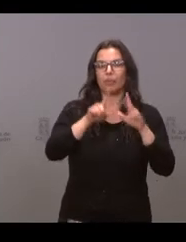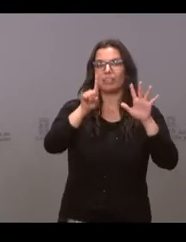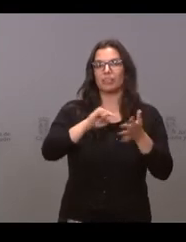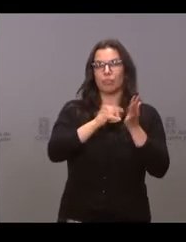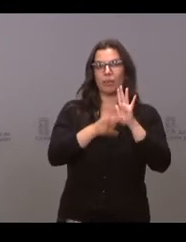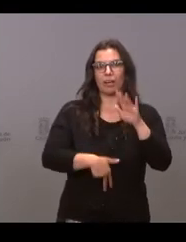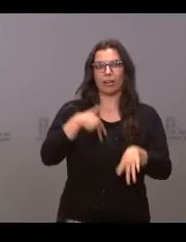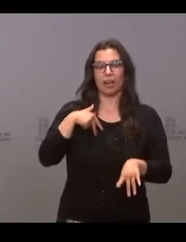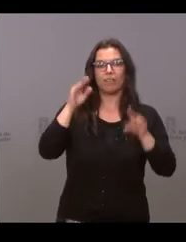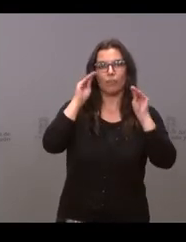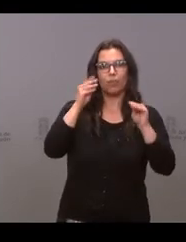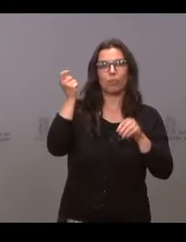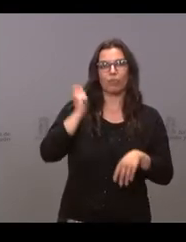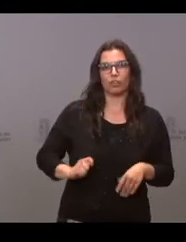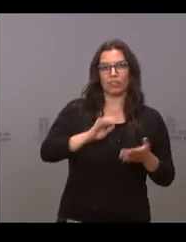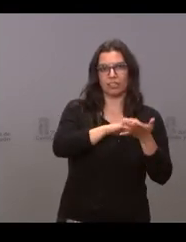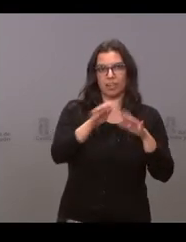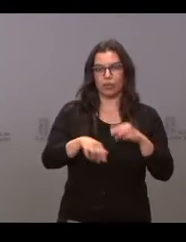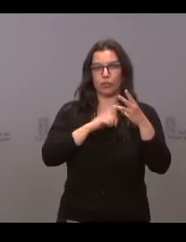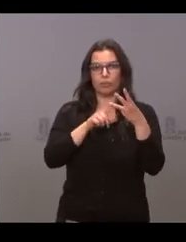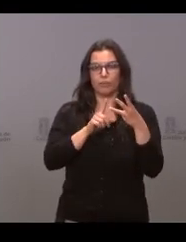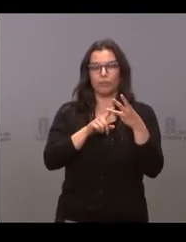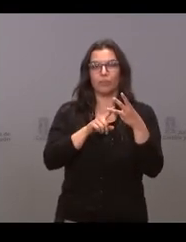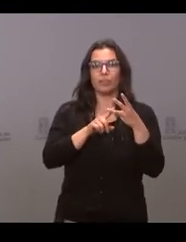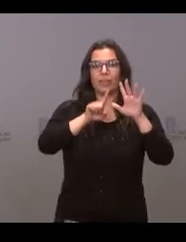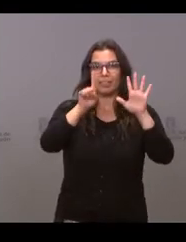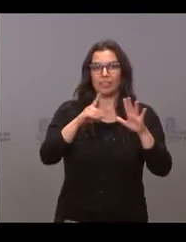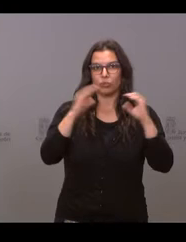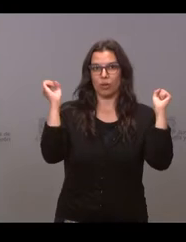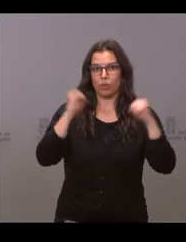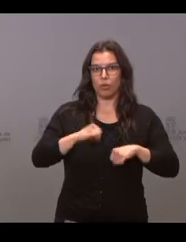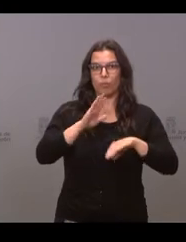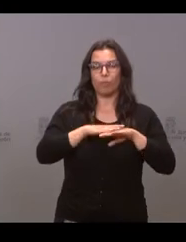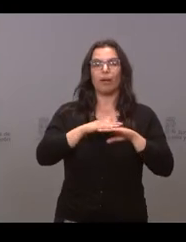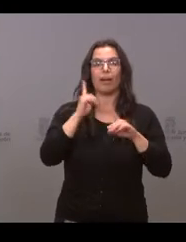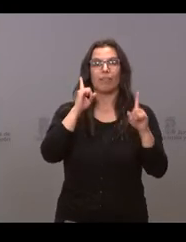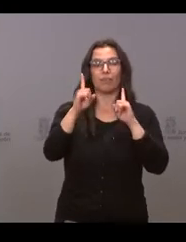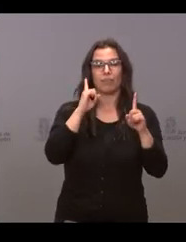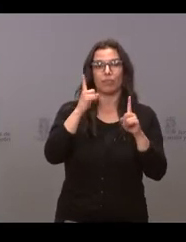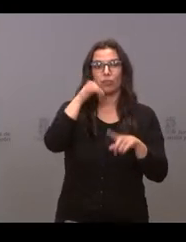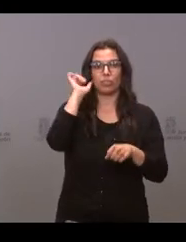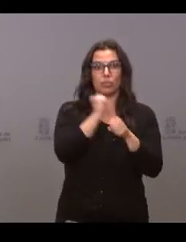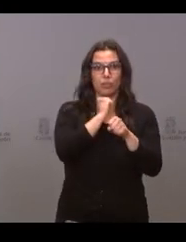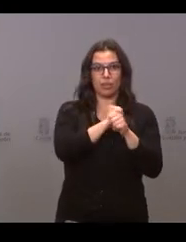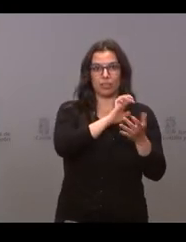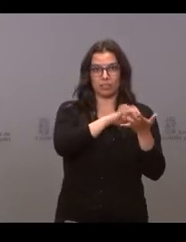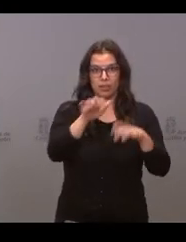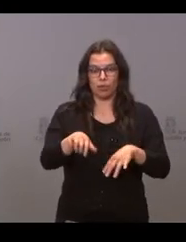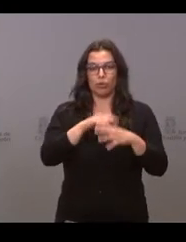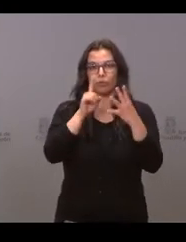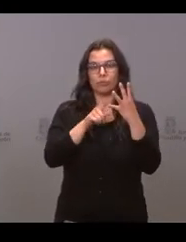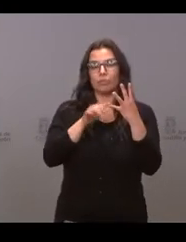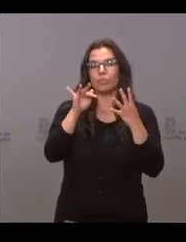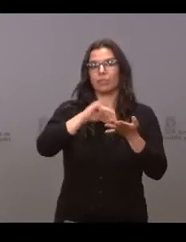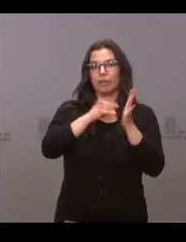general de formación profesional de castilla y león' el sexto acuerdo para la prevención de riesgos laborales en castilla y león' y el